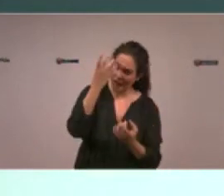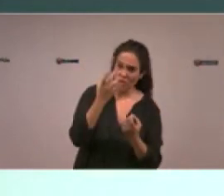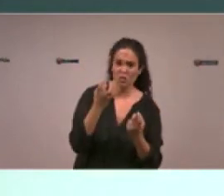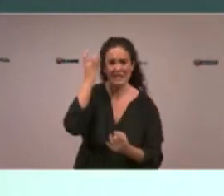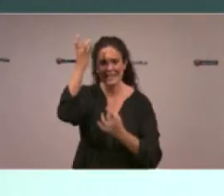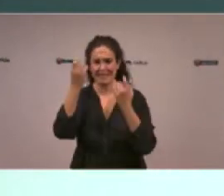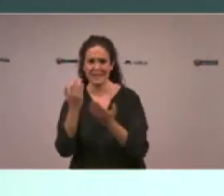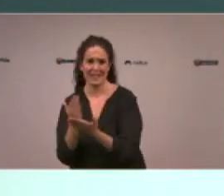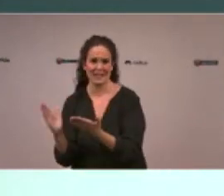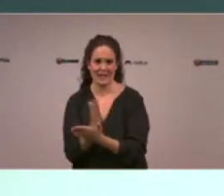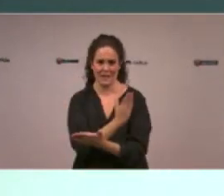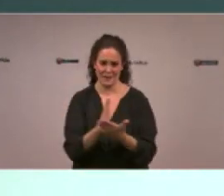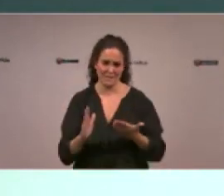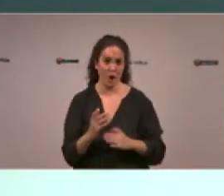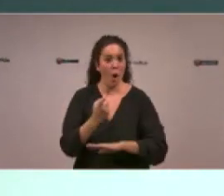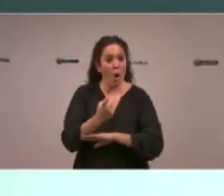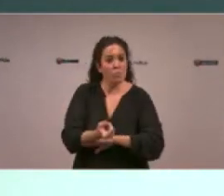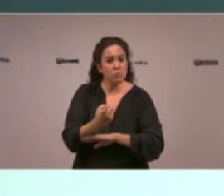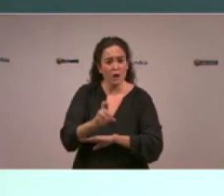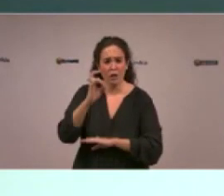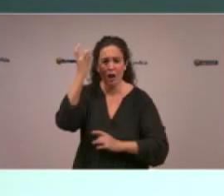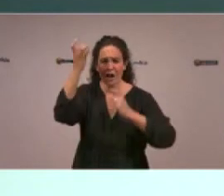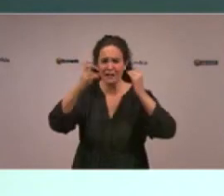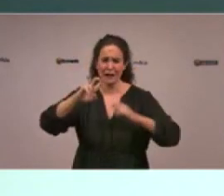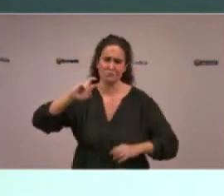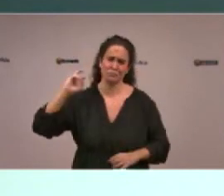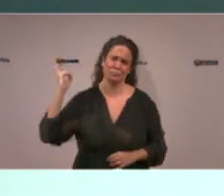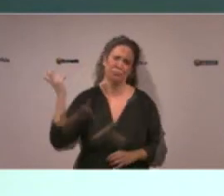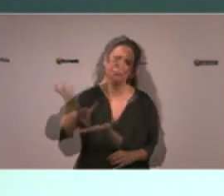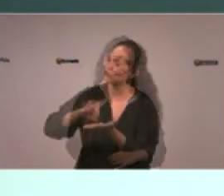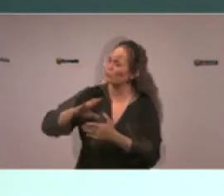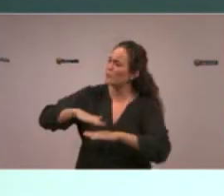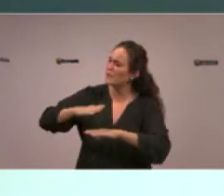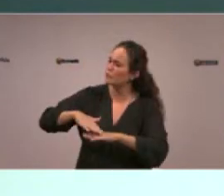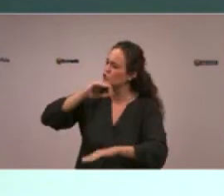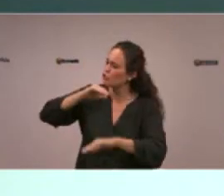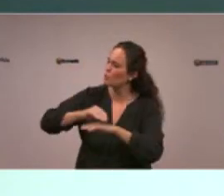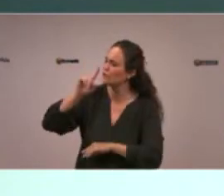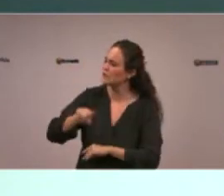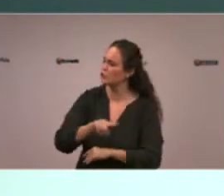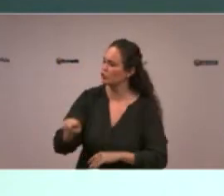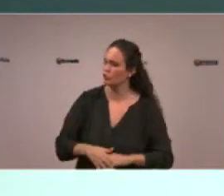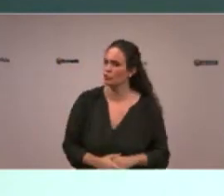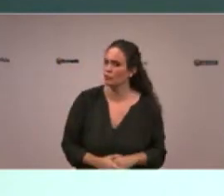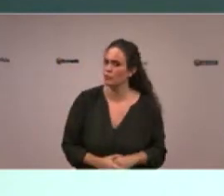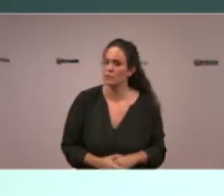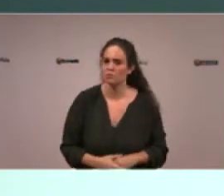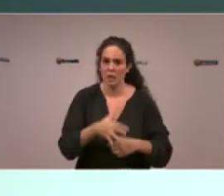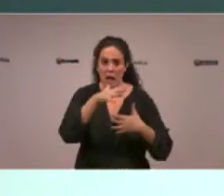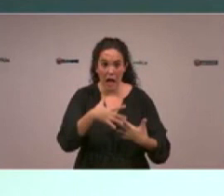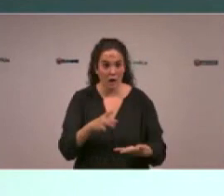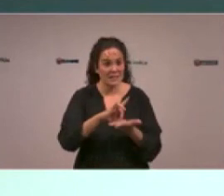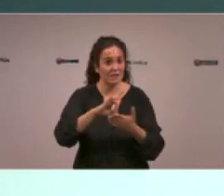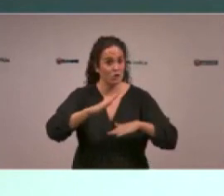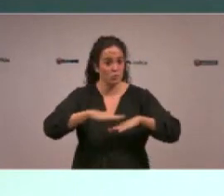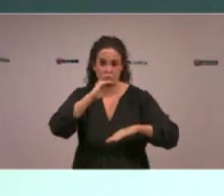en un puerto. Y en un puerto hay muchas actividades que no son pura estiva y desestiva. En estos momentos los servicios mínimos no se están cumpliendo y